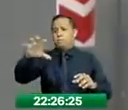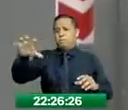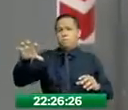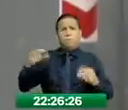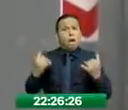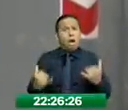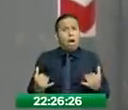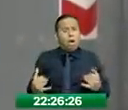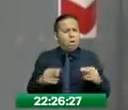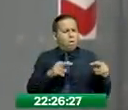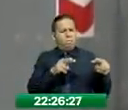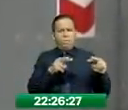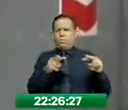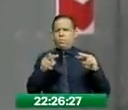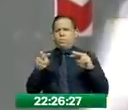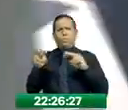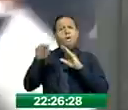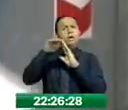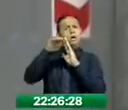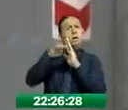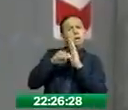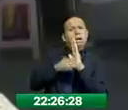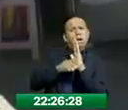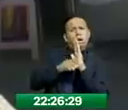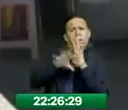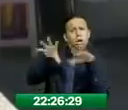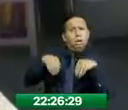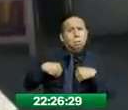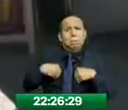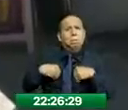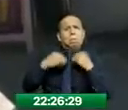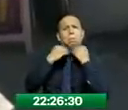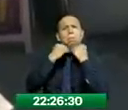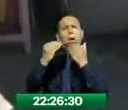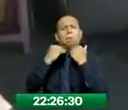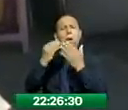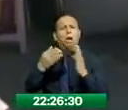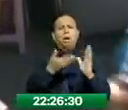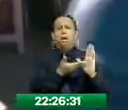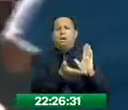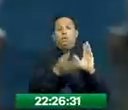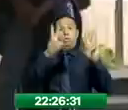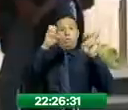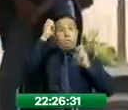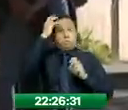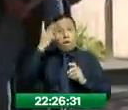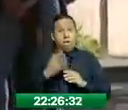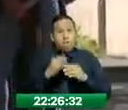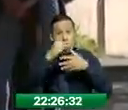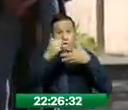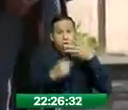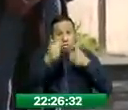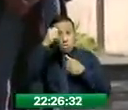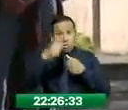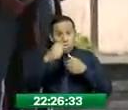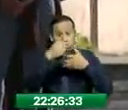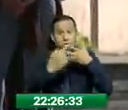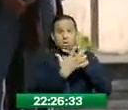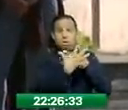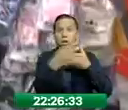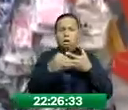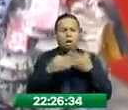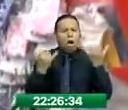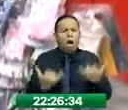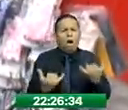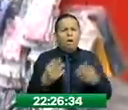un notorio cumplimiento a las normas del semáforo amarillo muchos ciudadanos coinciden que el comercio formal se multiplica conforme pasan los días